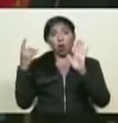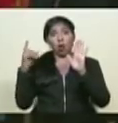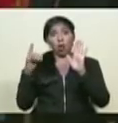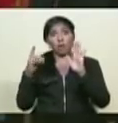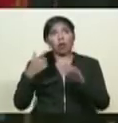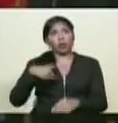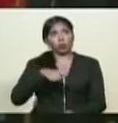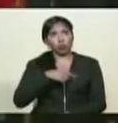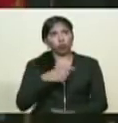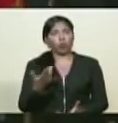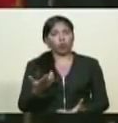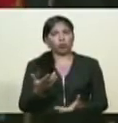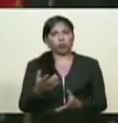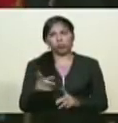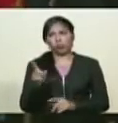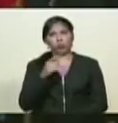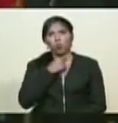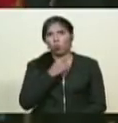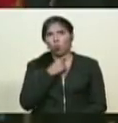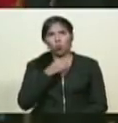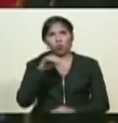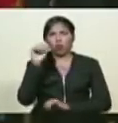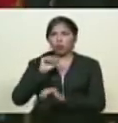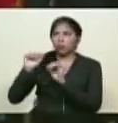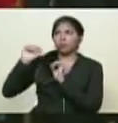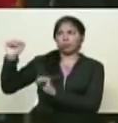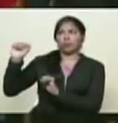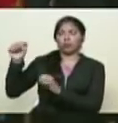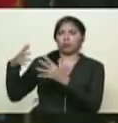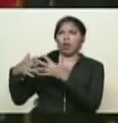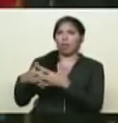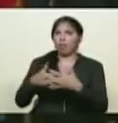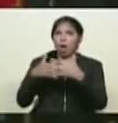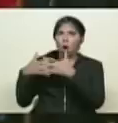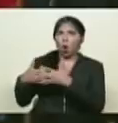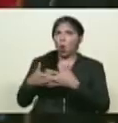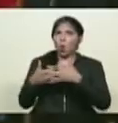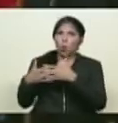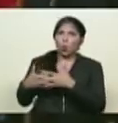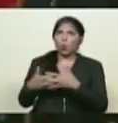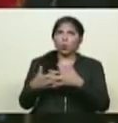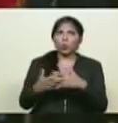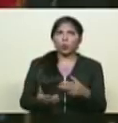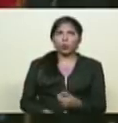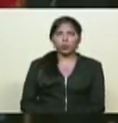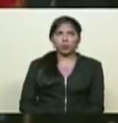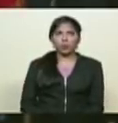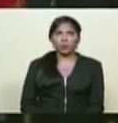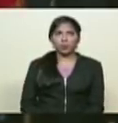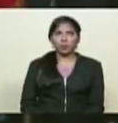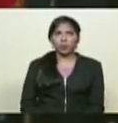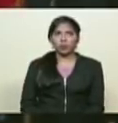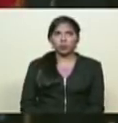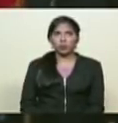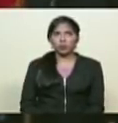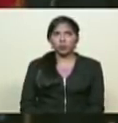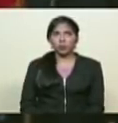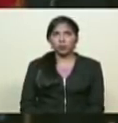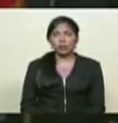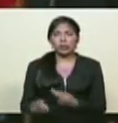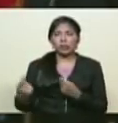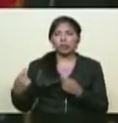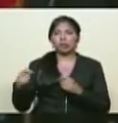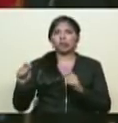esta actitud de los eeuu que decían no solo instrumentaliza al intenta instrumentalizar